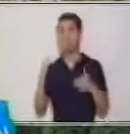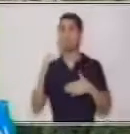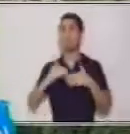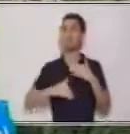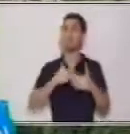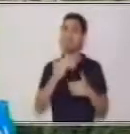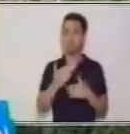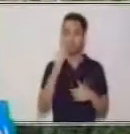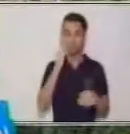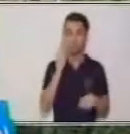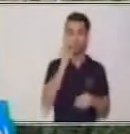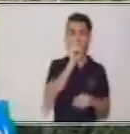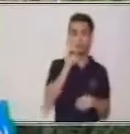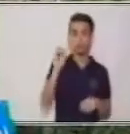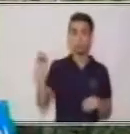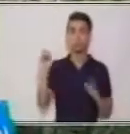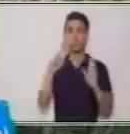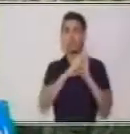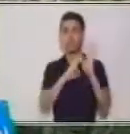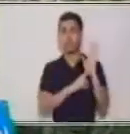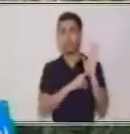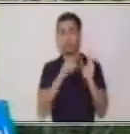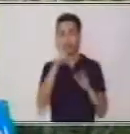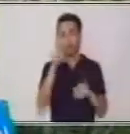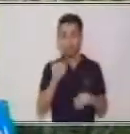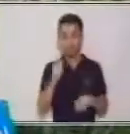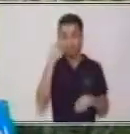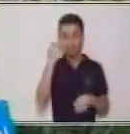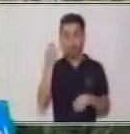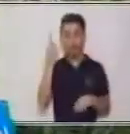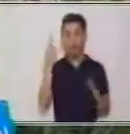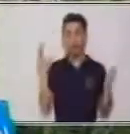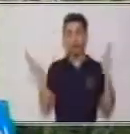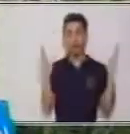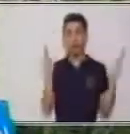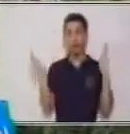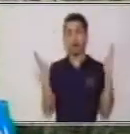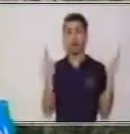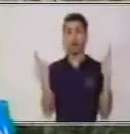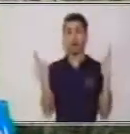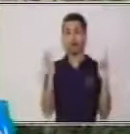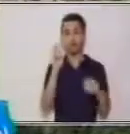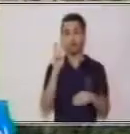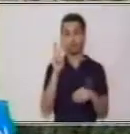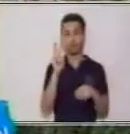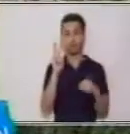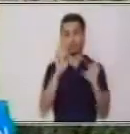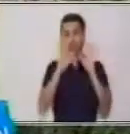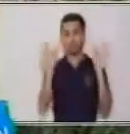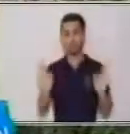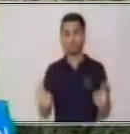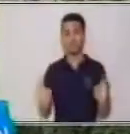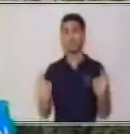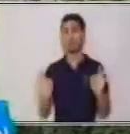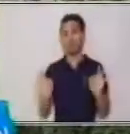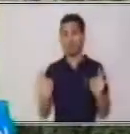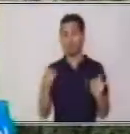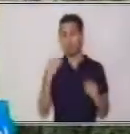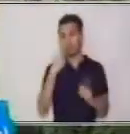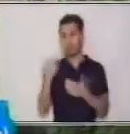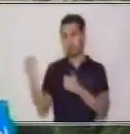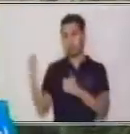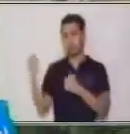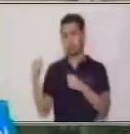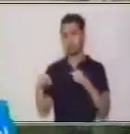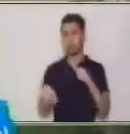a ver aplicando la regla, de tal manera que tú puedas tener una comparación de las dos situaciones. Así que los invito, vamos